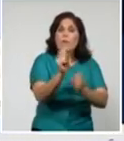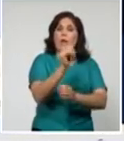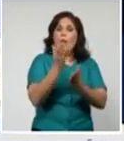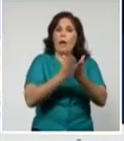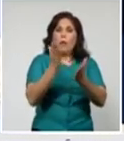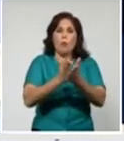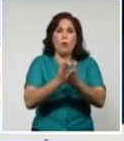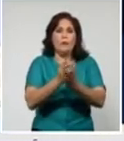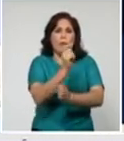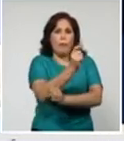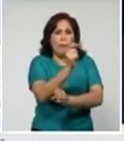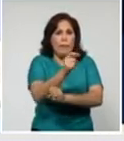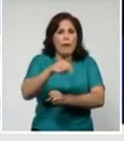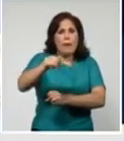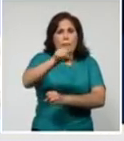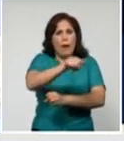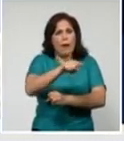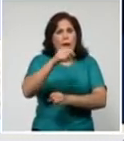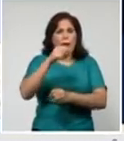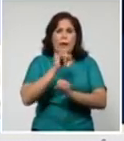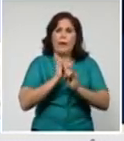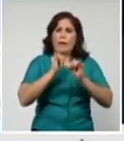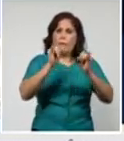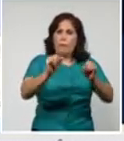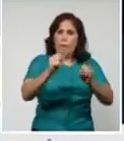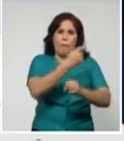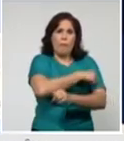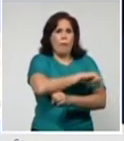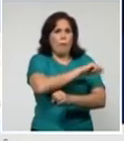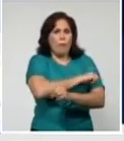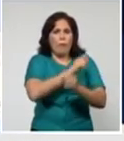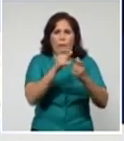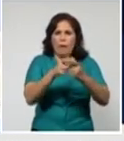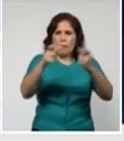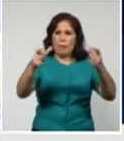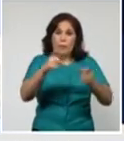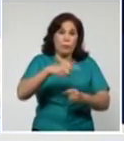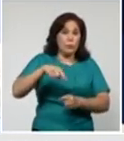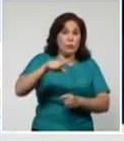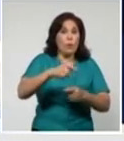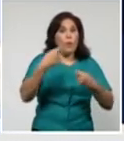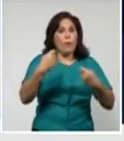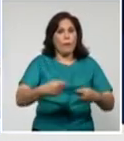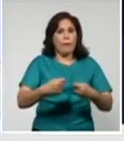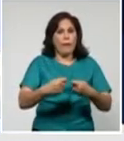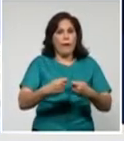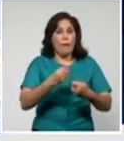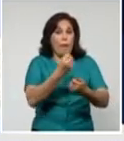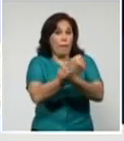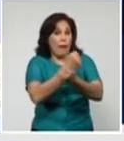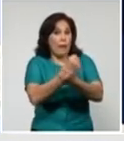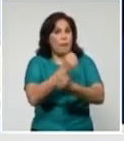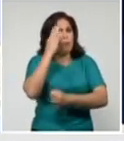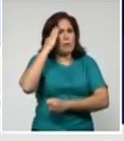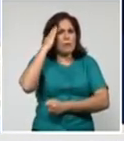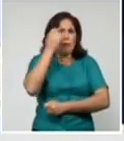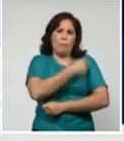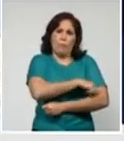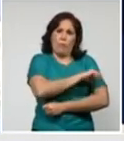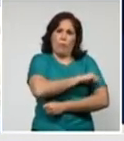población tenga información para incrementar, que es como le llaman la percepción de riesgo